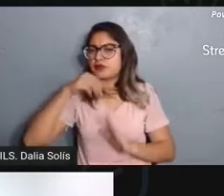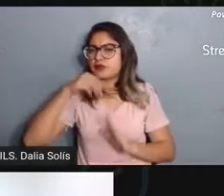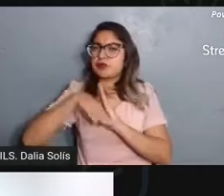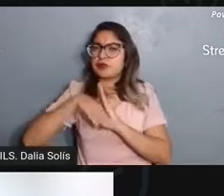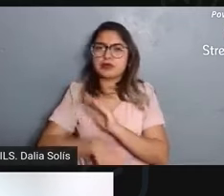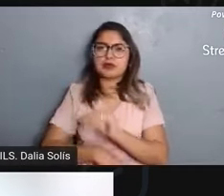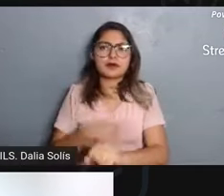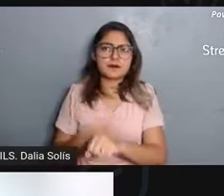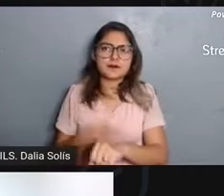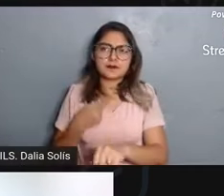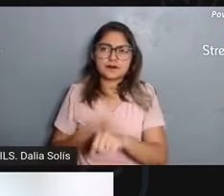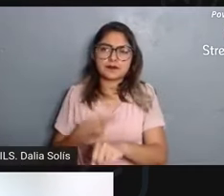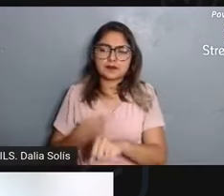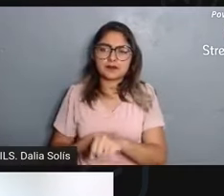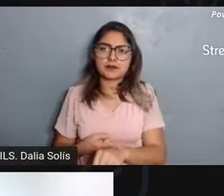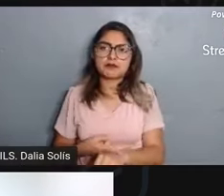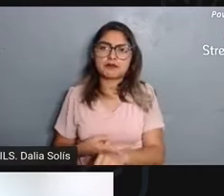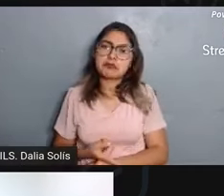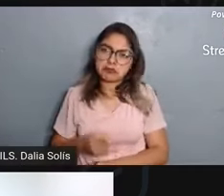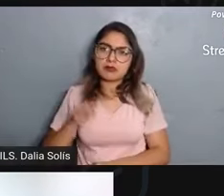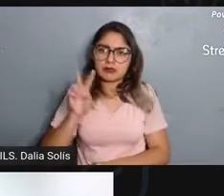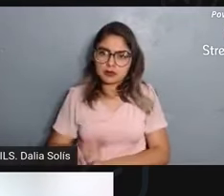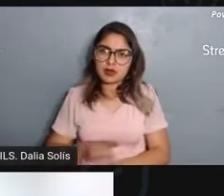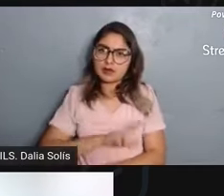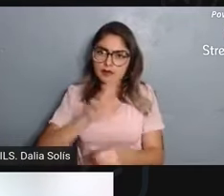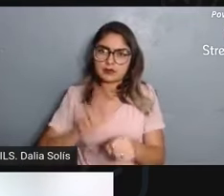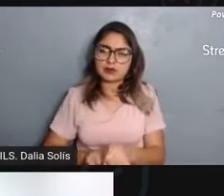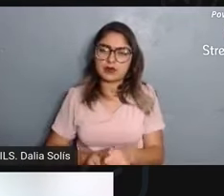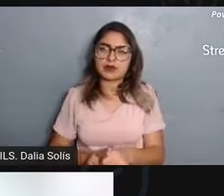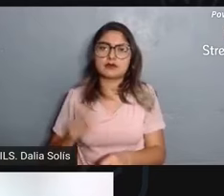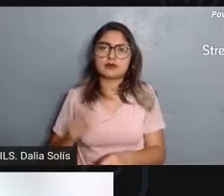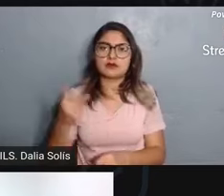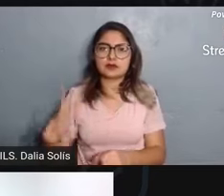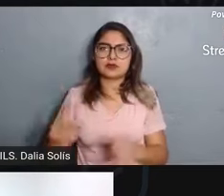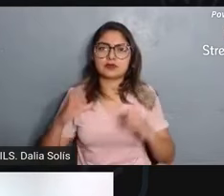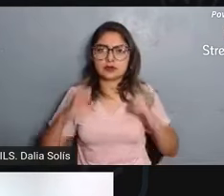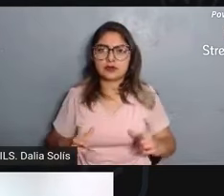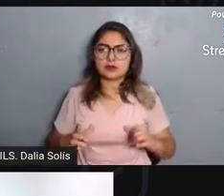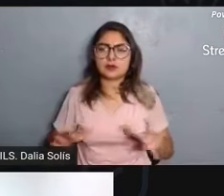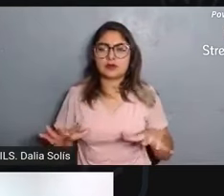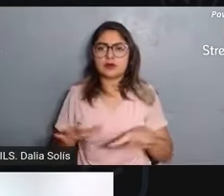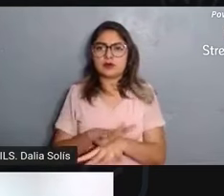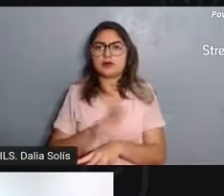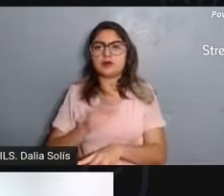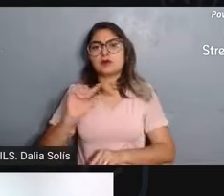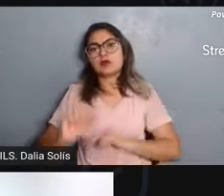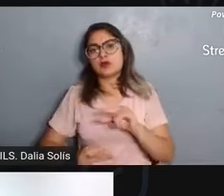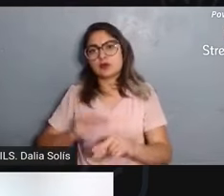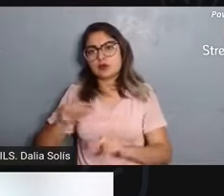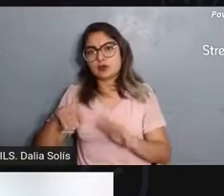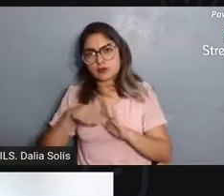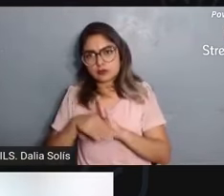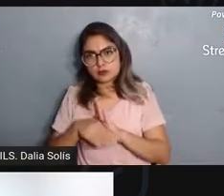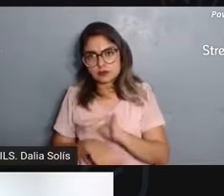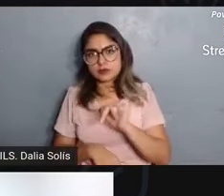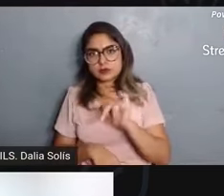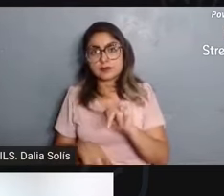una evolución y hay una decadencia, pero dentro de ese periodo de más de 60 años, sí tenemos